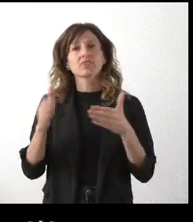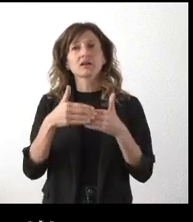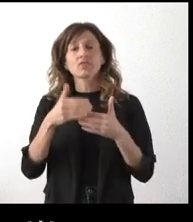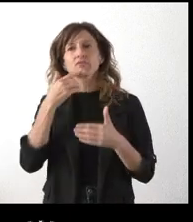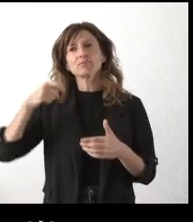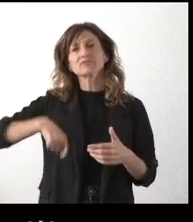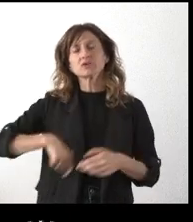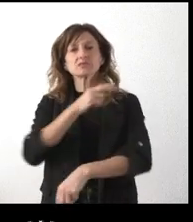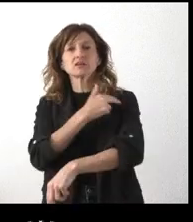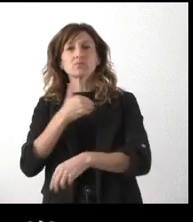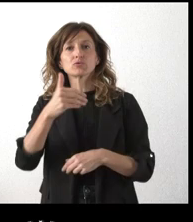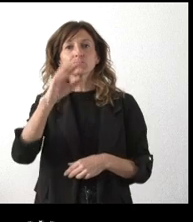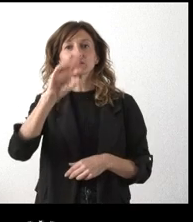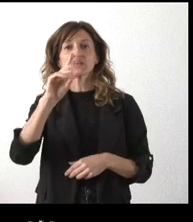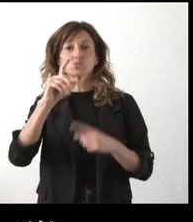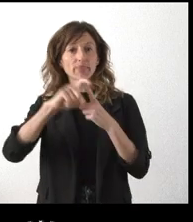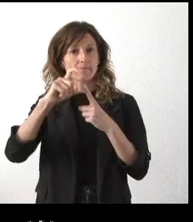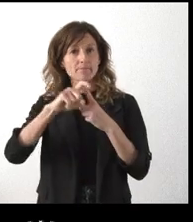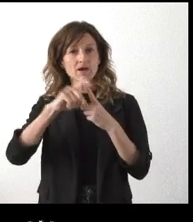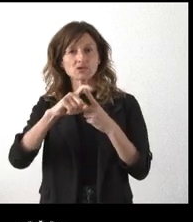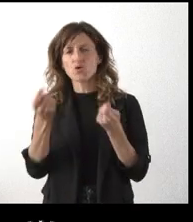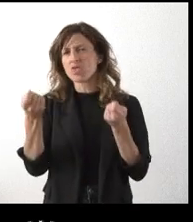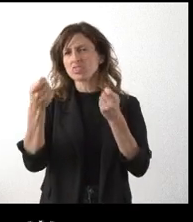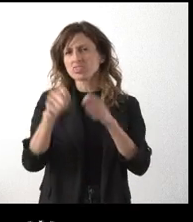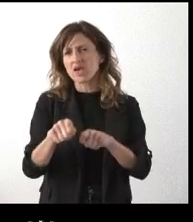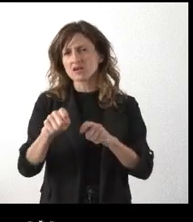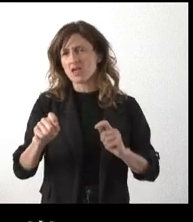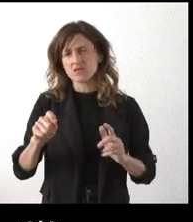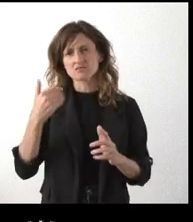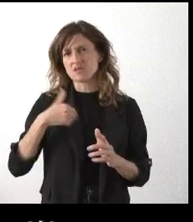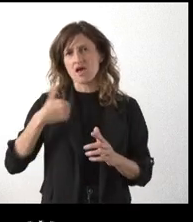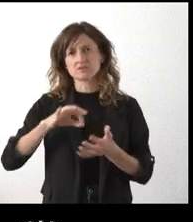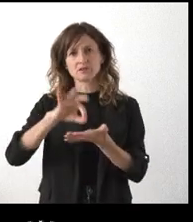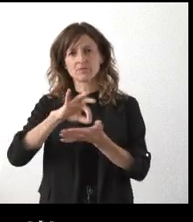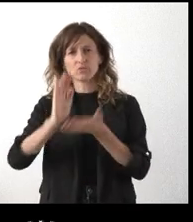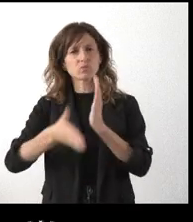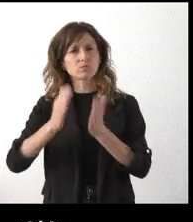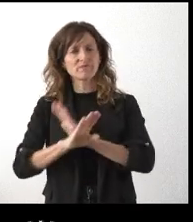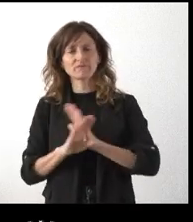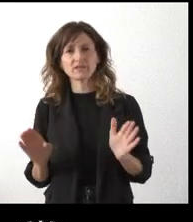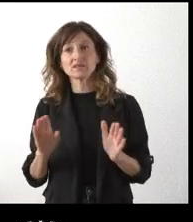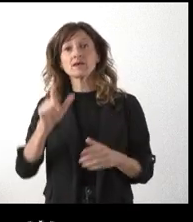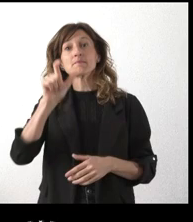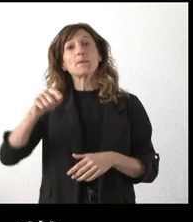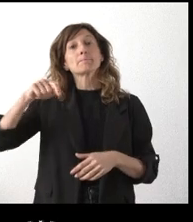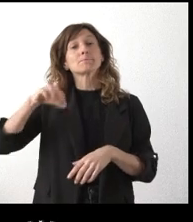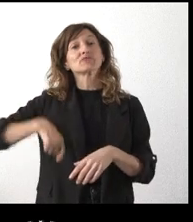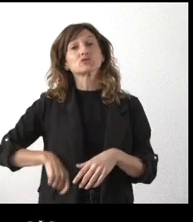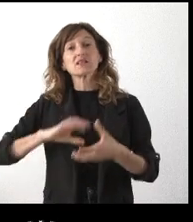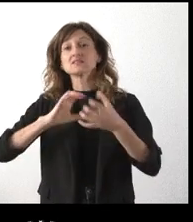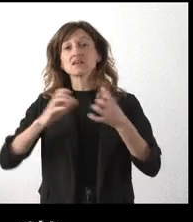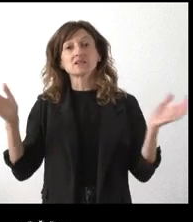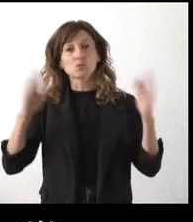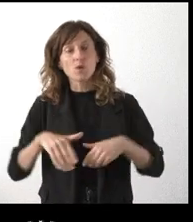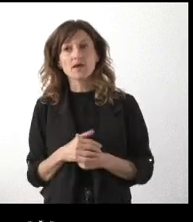afirman que el próximo 31 de mayo se va a cerrar definitivamente este servicio y además que no hay psiquiatra sin embargo el gerente